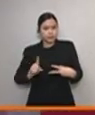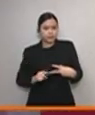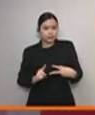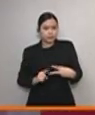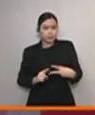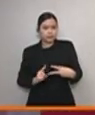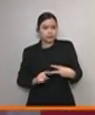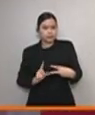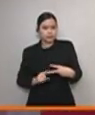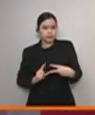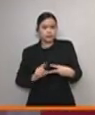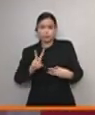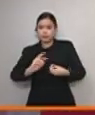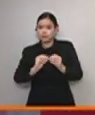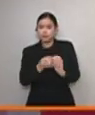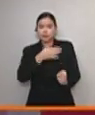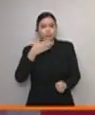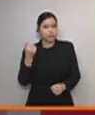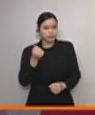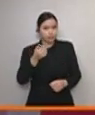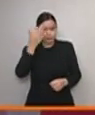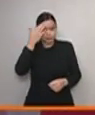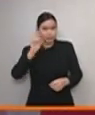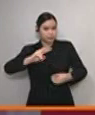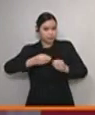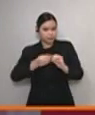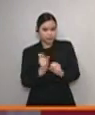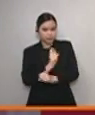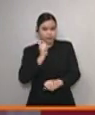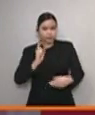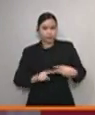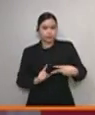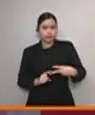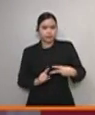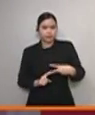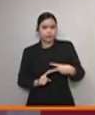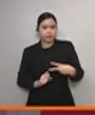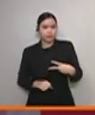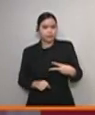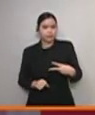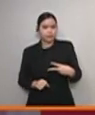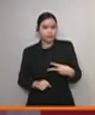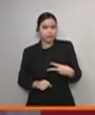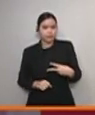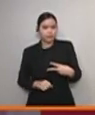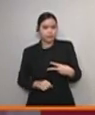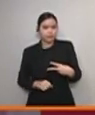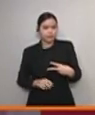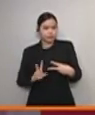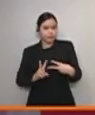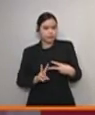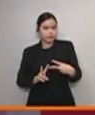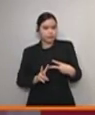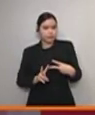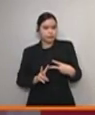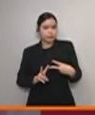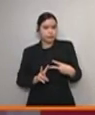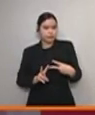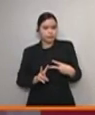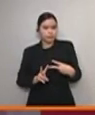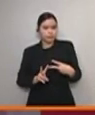Y porque dos números son mejor que uno, recibimos el segundo número. Primer dígito, 2. Siguiente